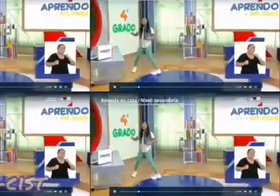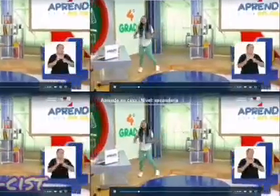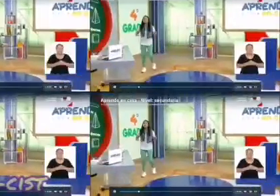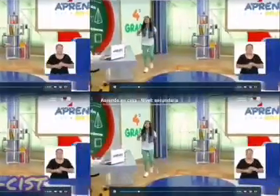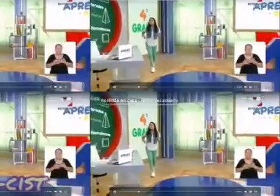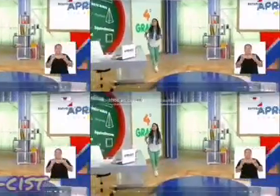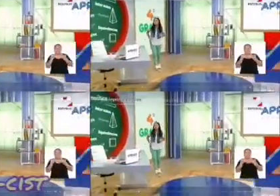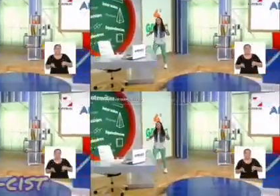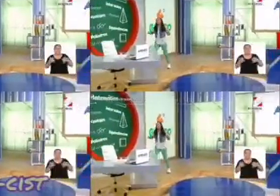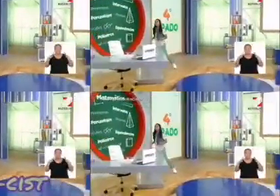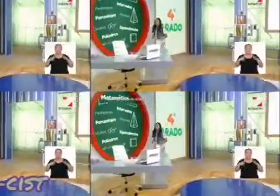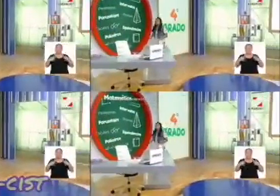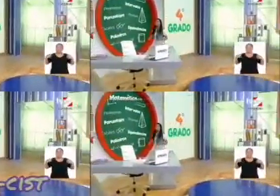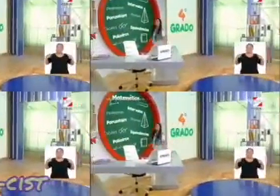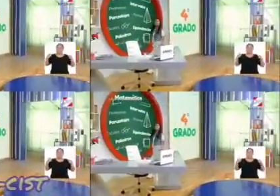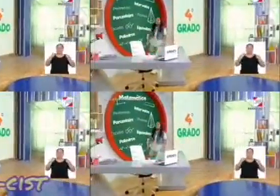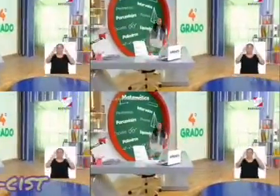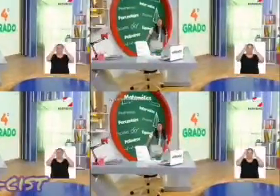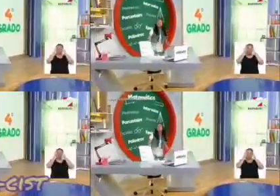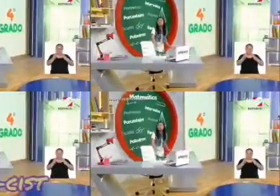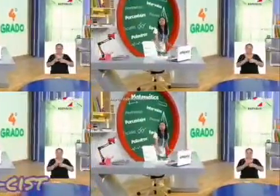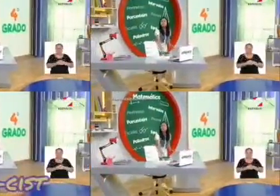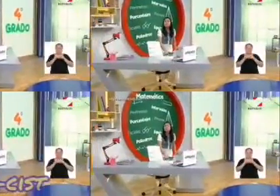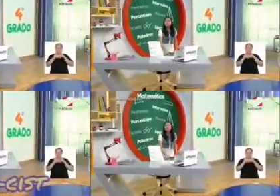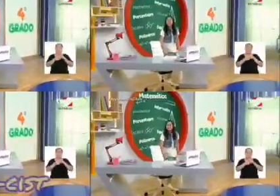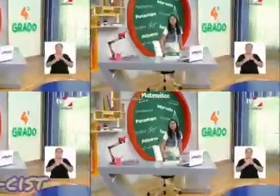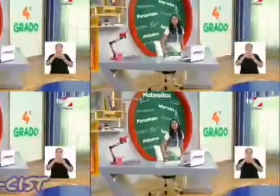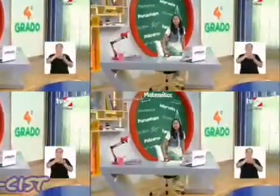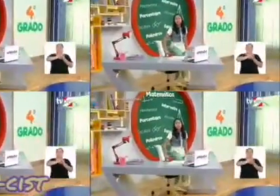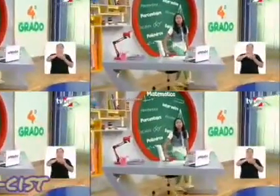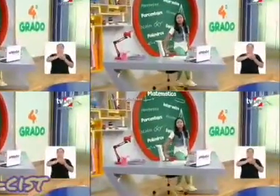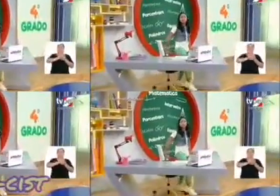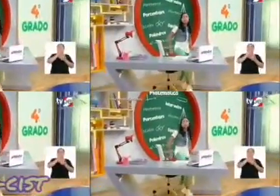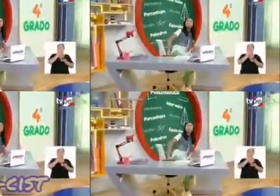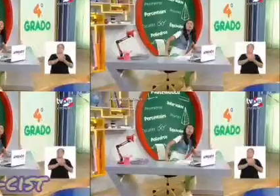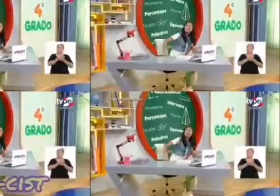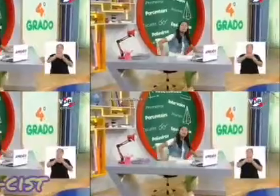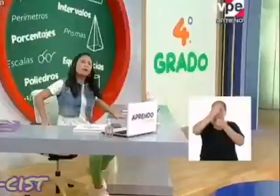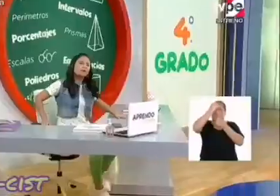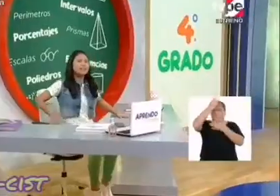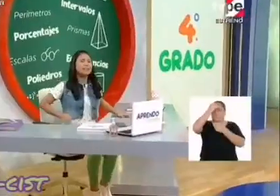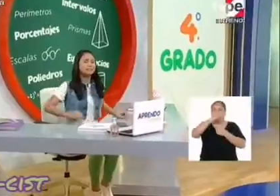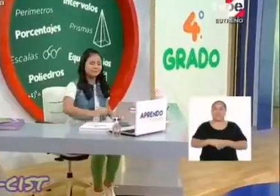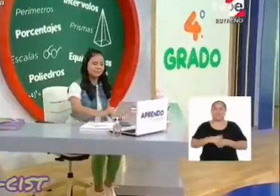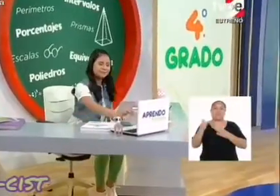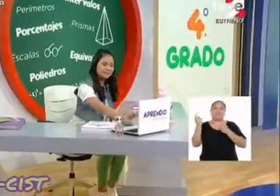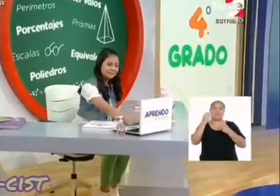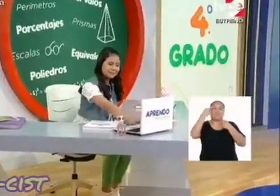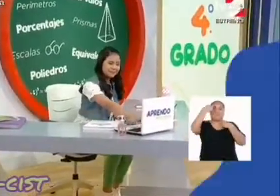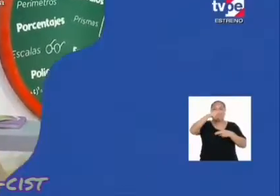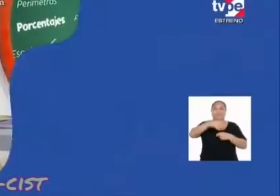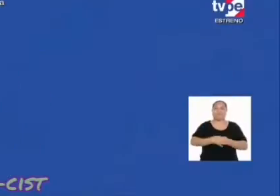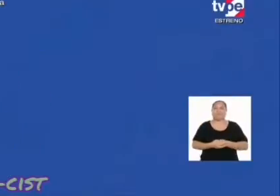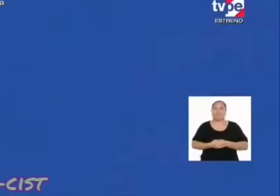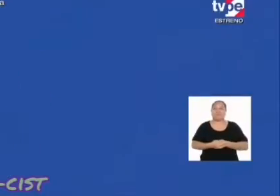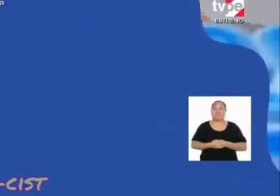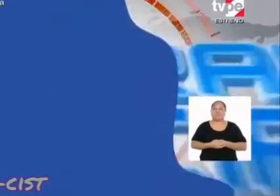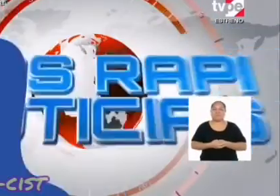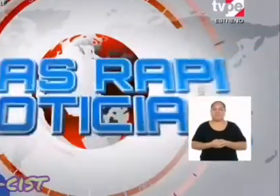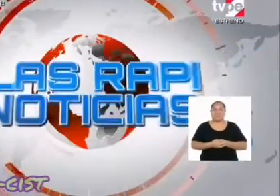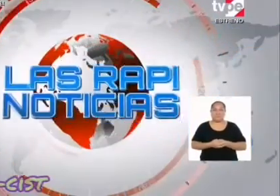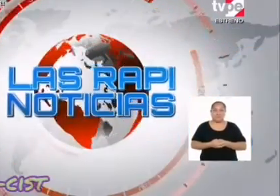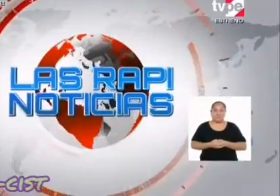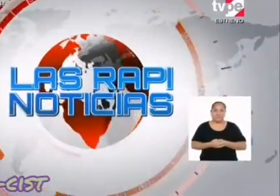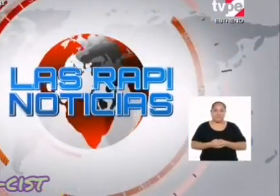¿no? Ahora que estamos activados y más concentrados, empecemos el mes bien informados con nuestro Rappi Noticiero.